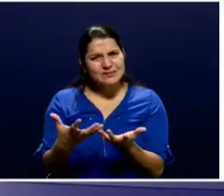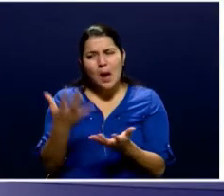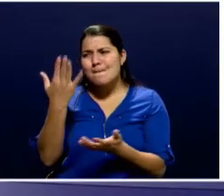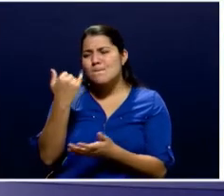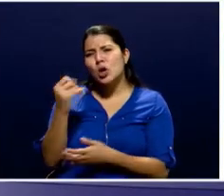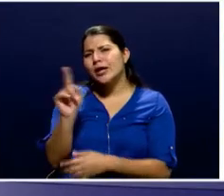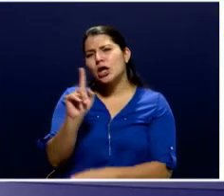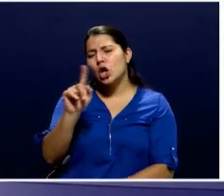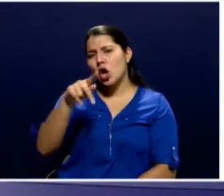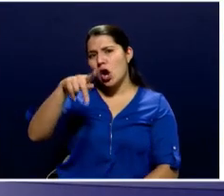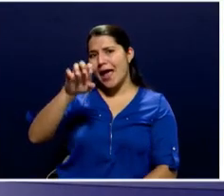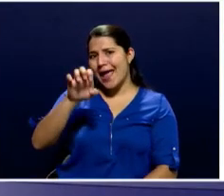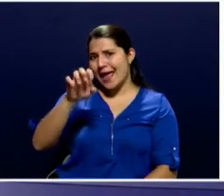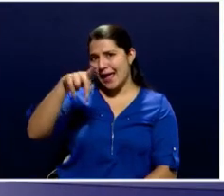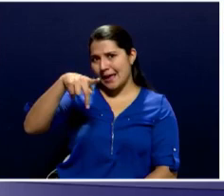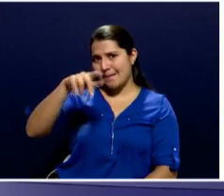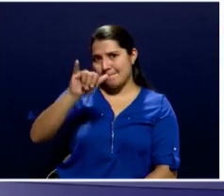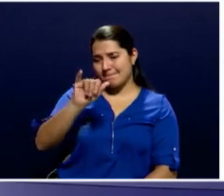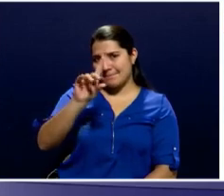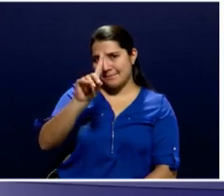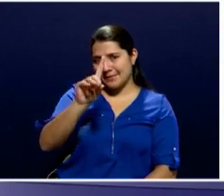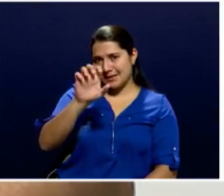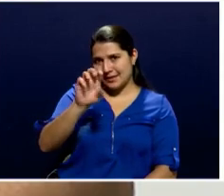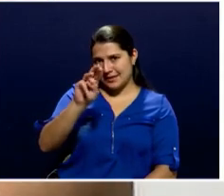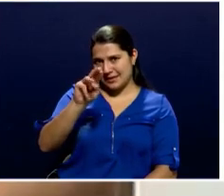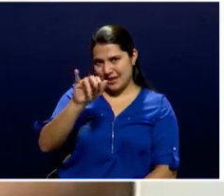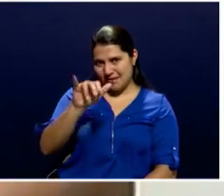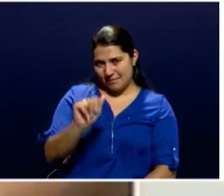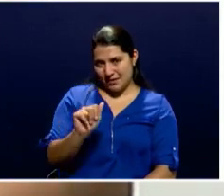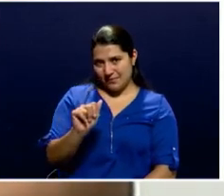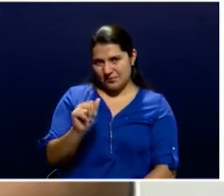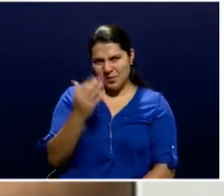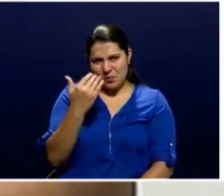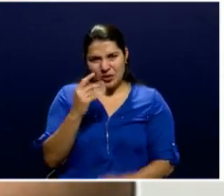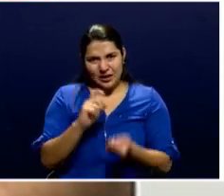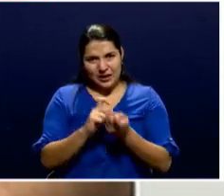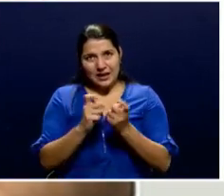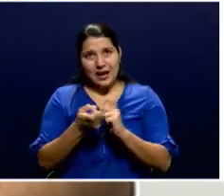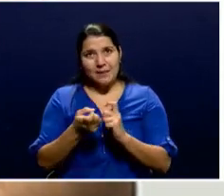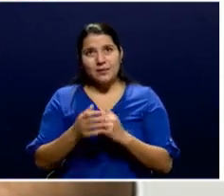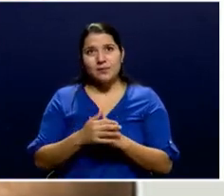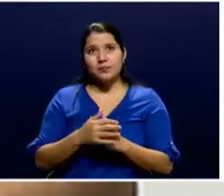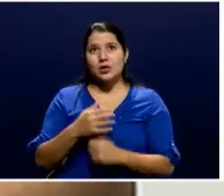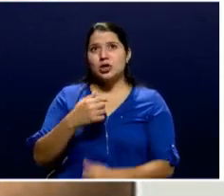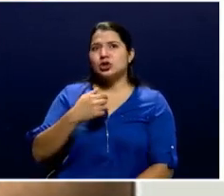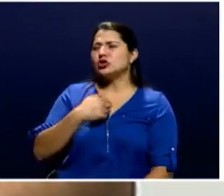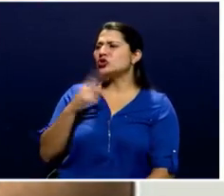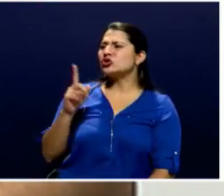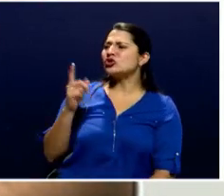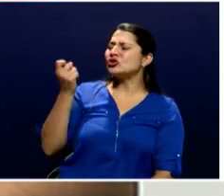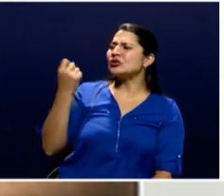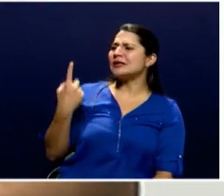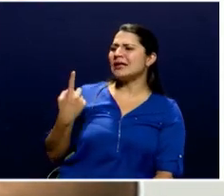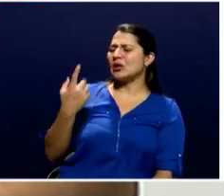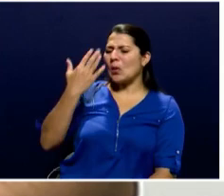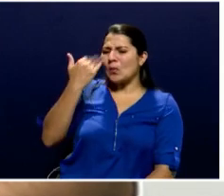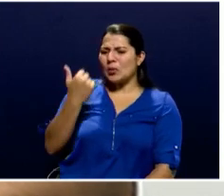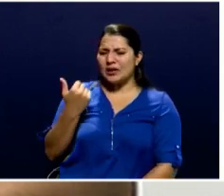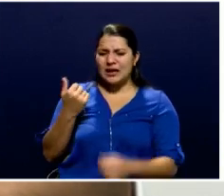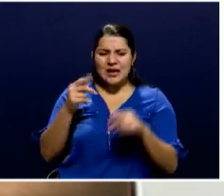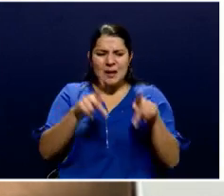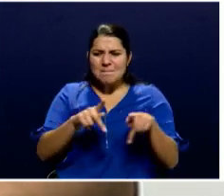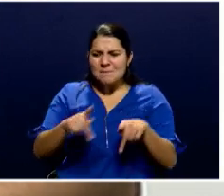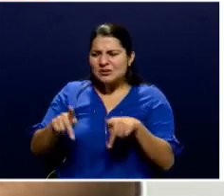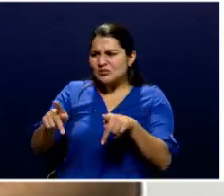Esta es una pregunta que sinceramente a mí no entiendo por qué la gente está tan preocupada por definiciones.